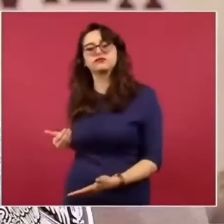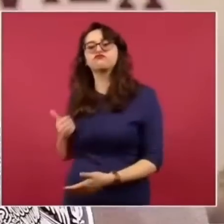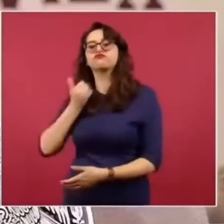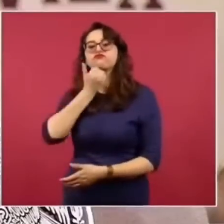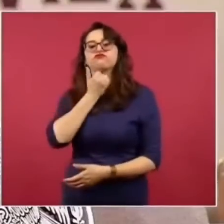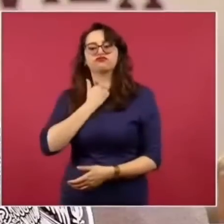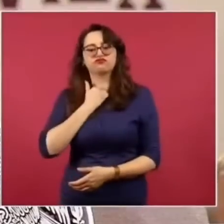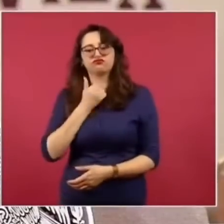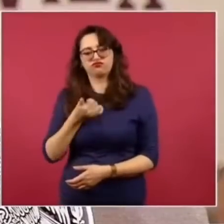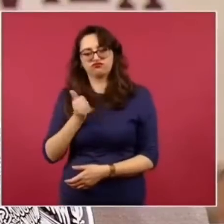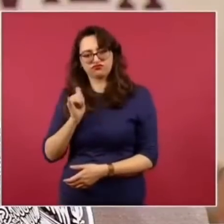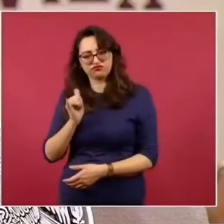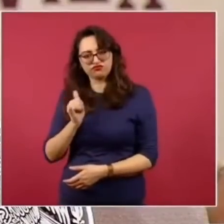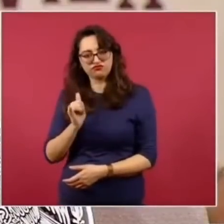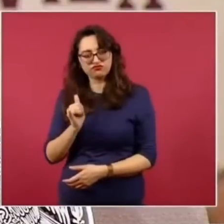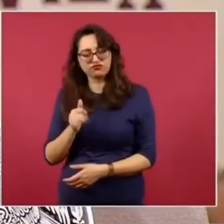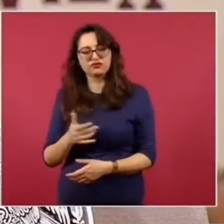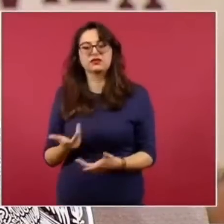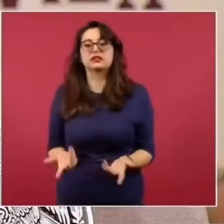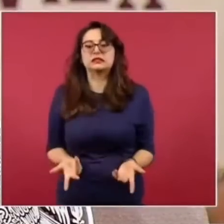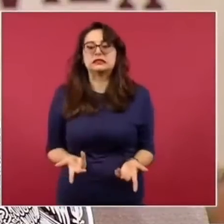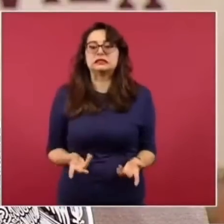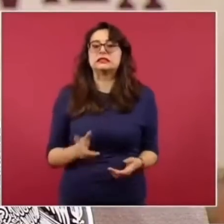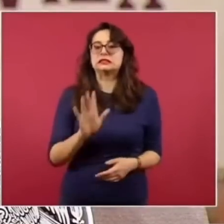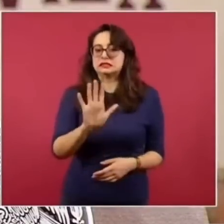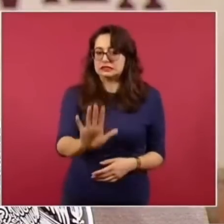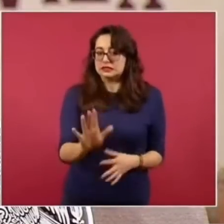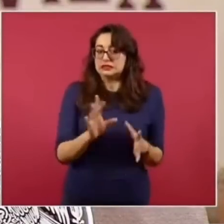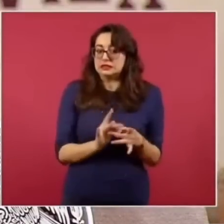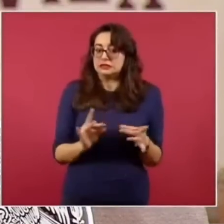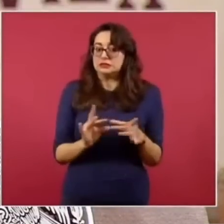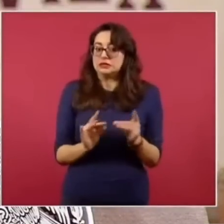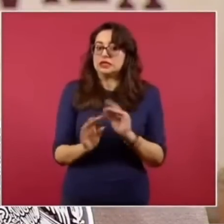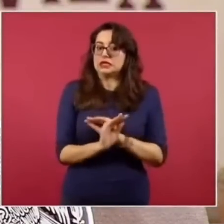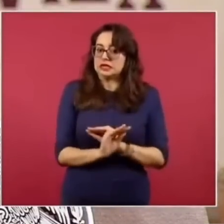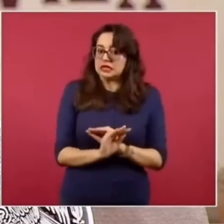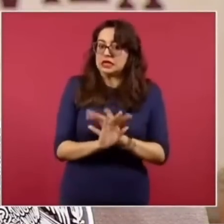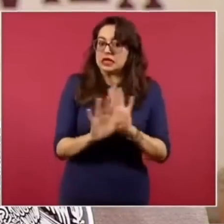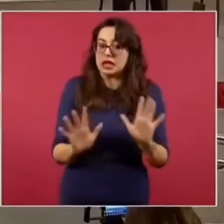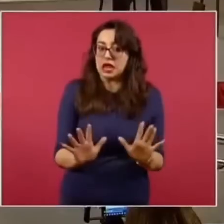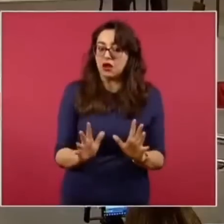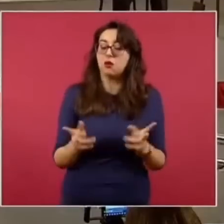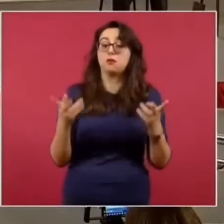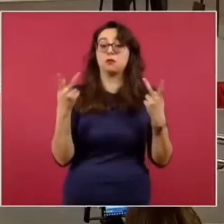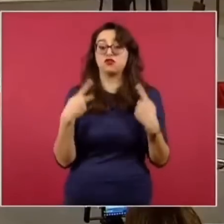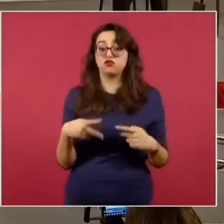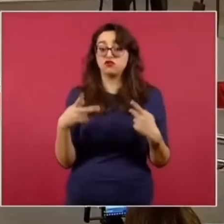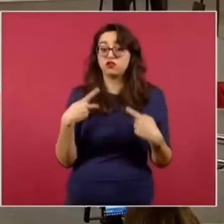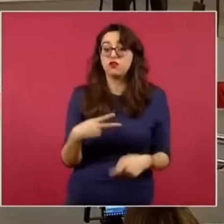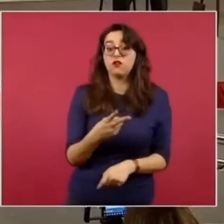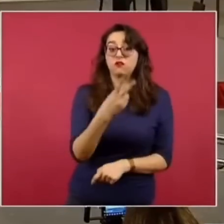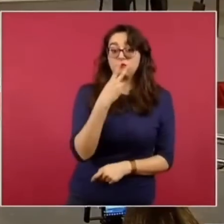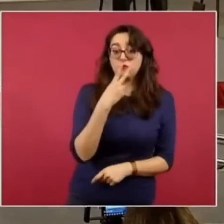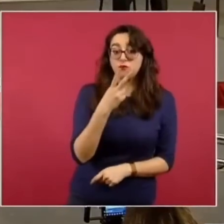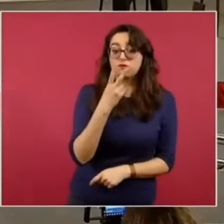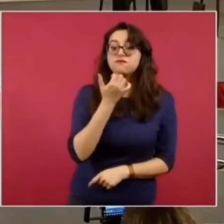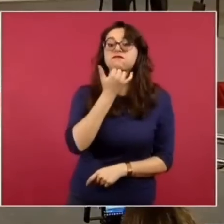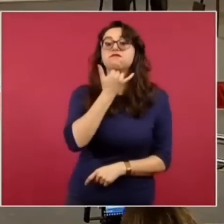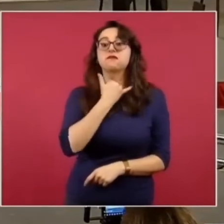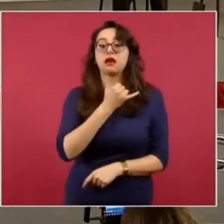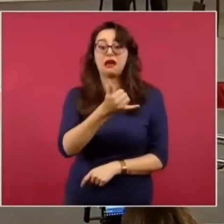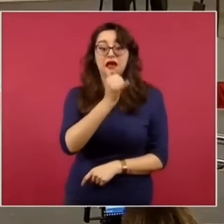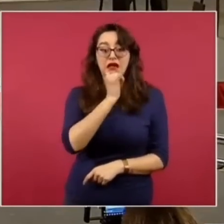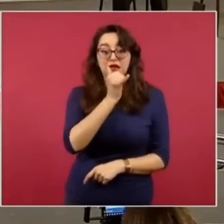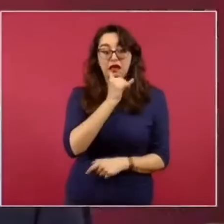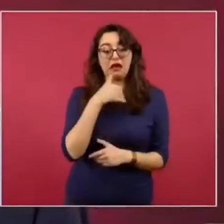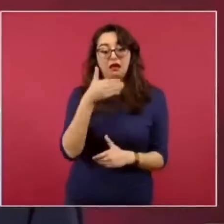algunas personas lo interpretaron diferente lo que dije. No quiere decir que toda persona que fuma o toda persona que consume alcohol